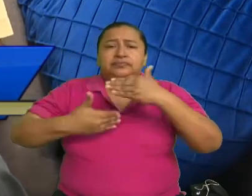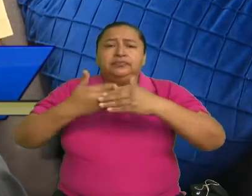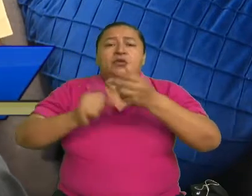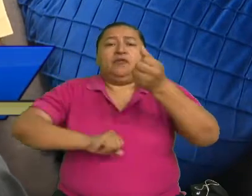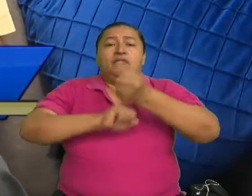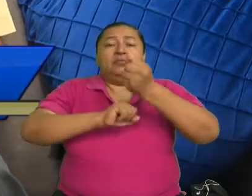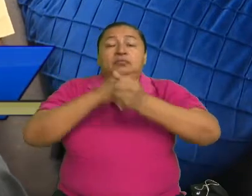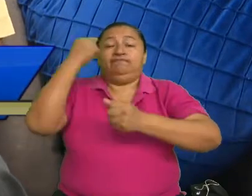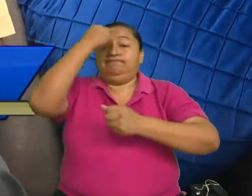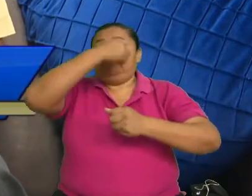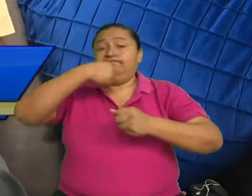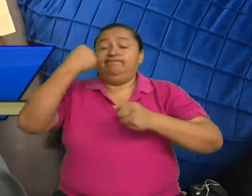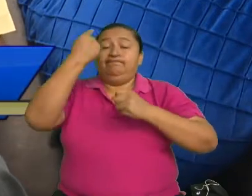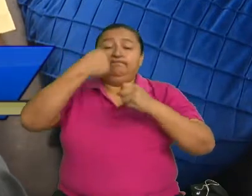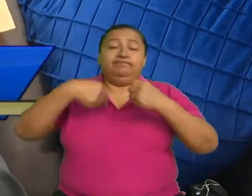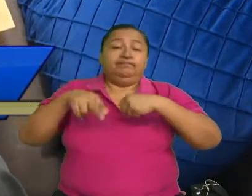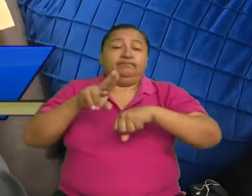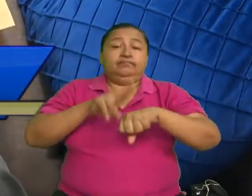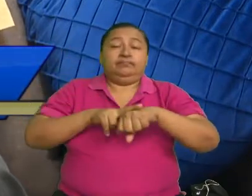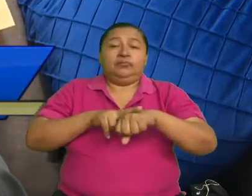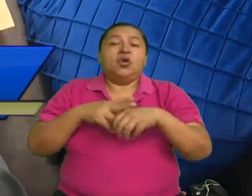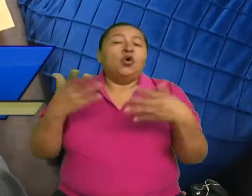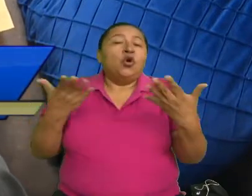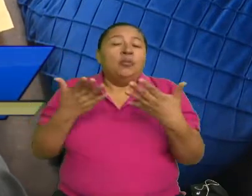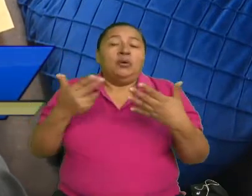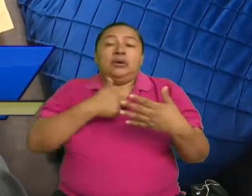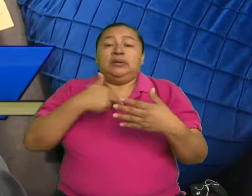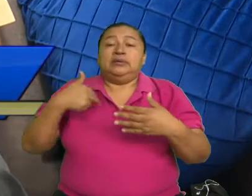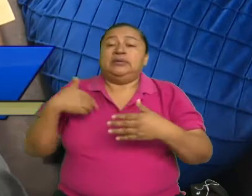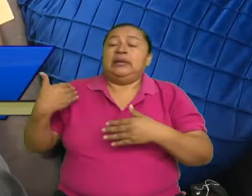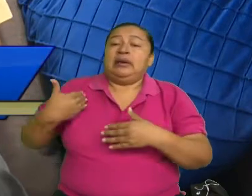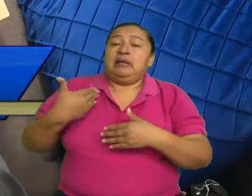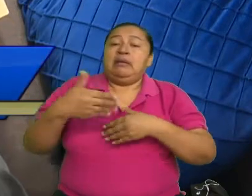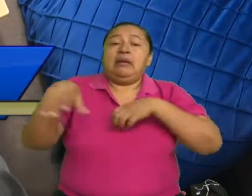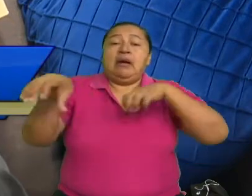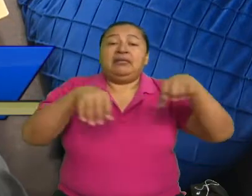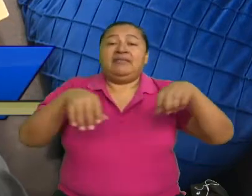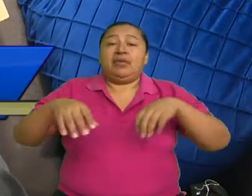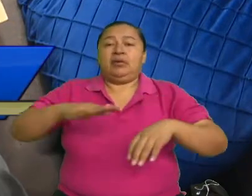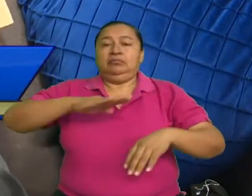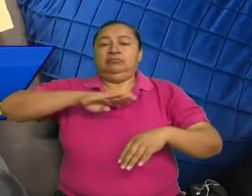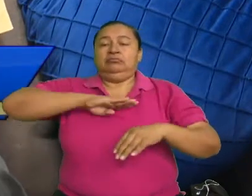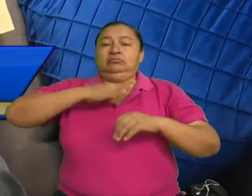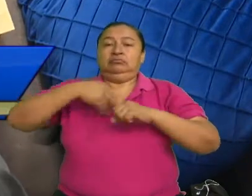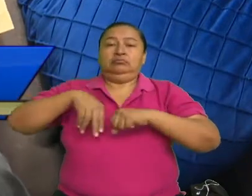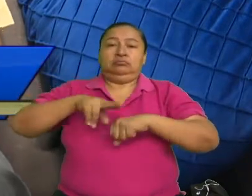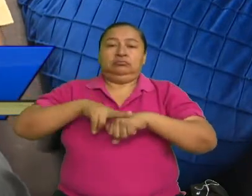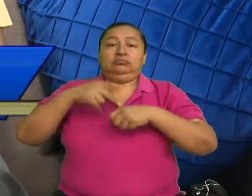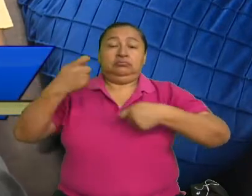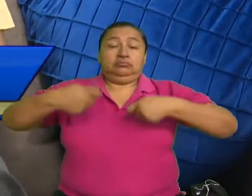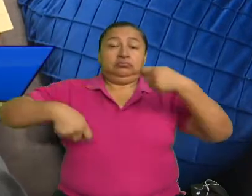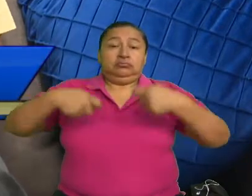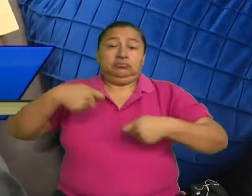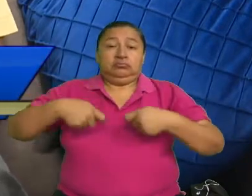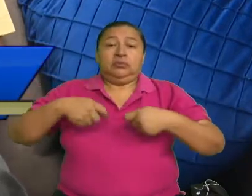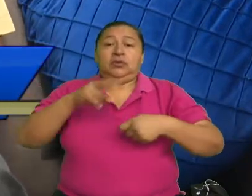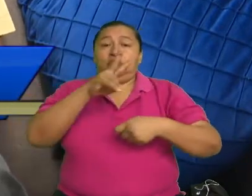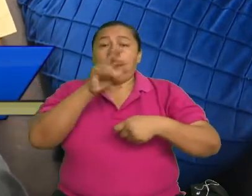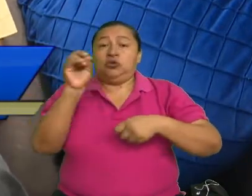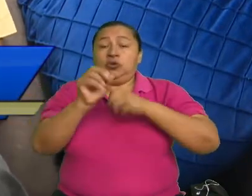identidad nacional a través de los festejos patrios bicentenarios. A pesar de ello, entendemos que hay una